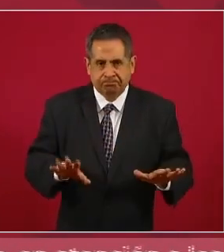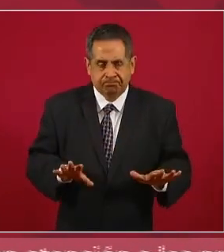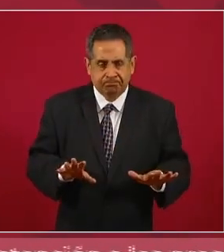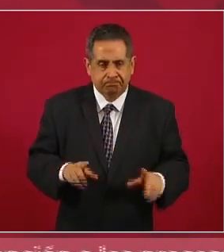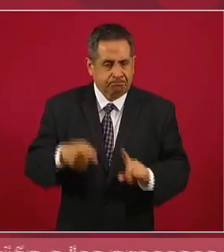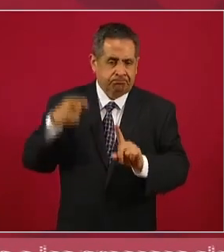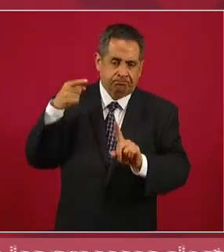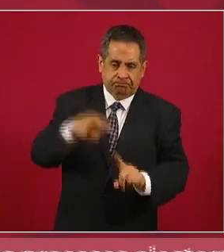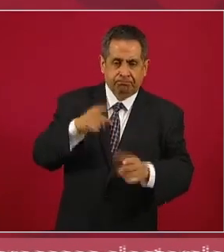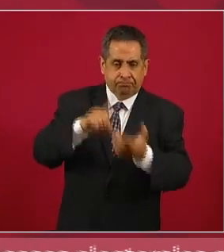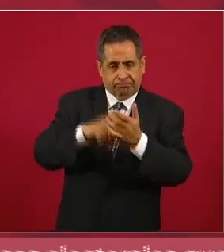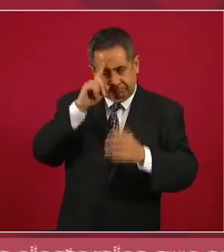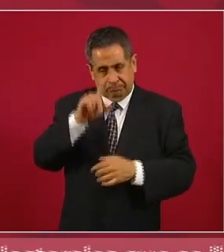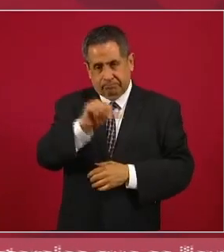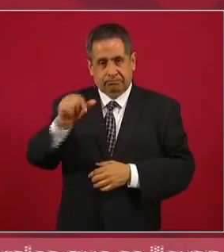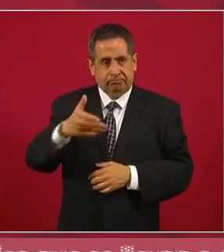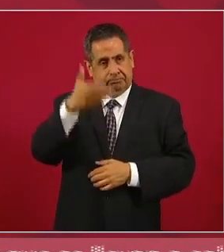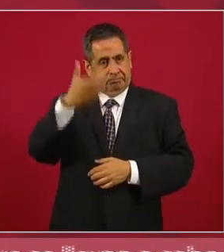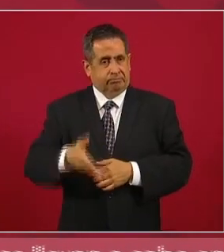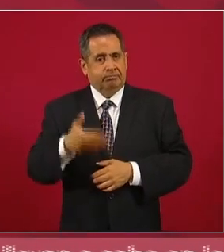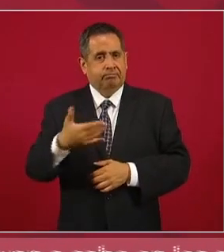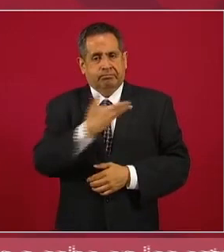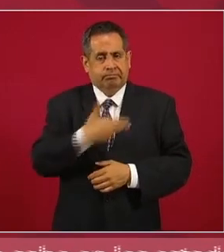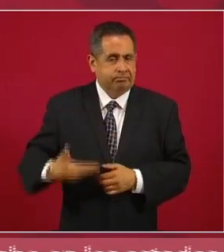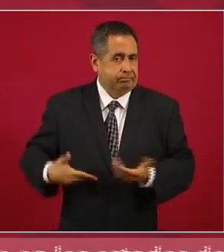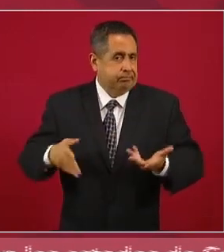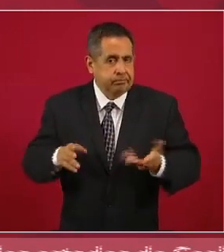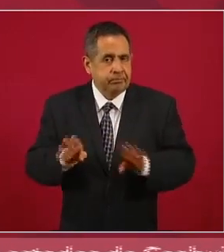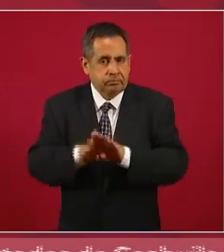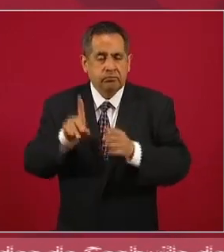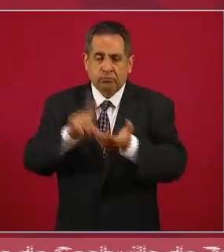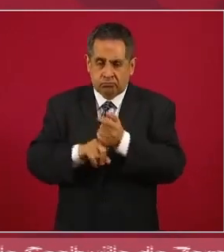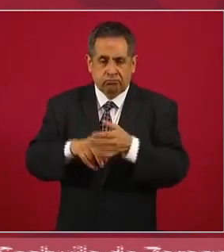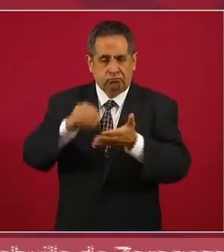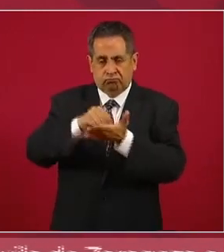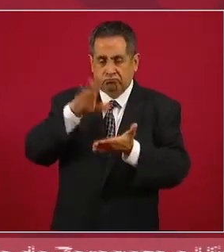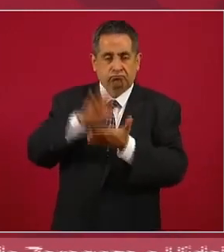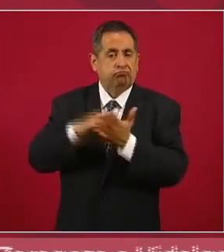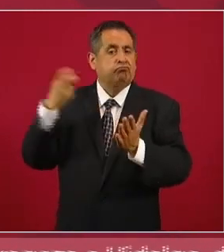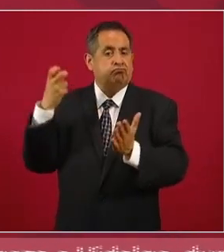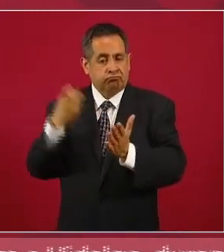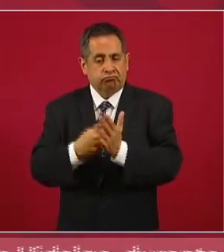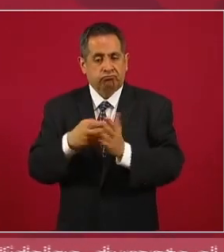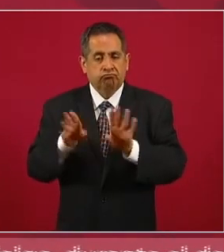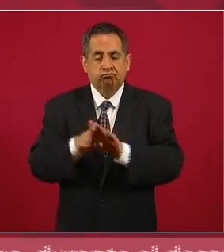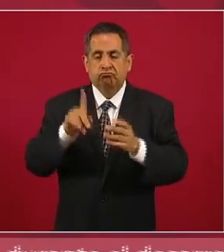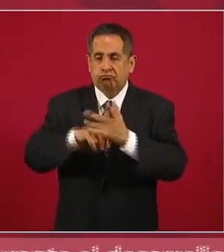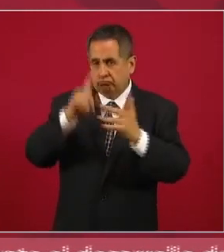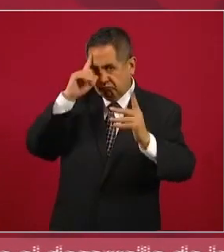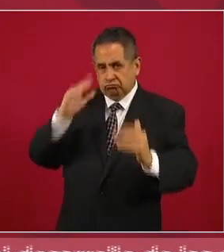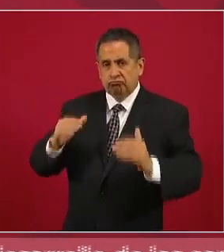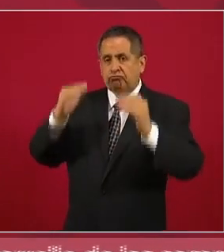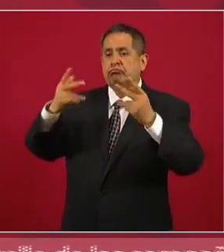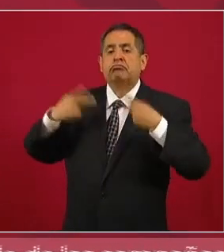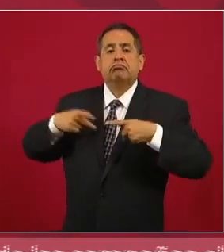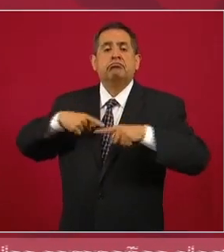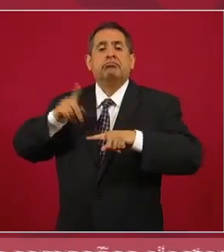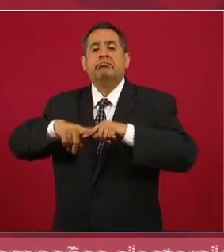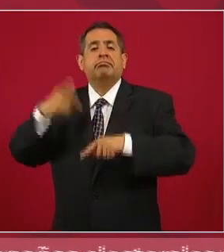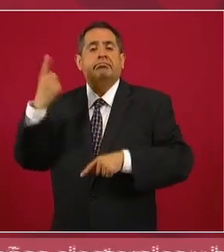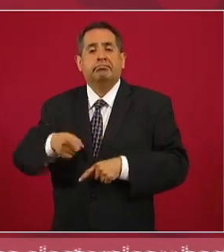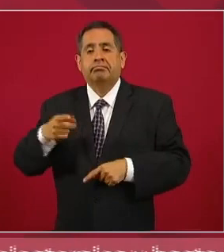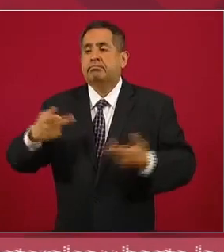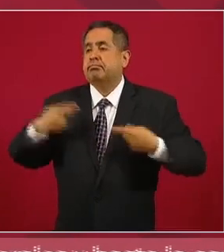figura presidencial y una reafirmación del principio de soberanía popular